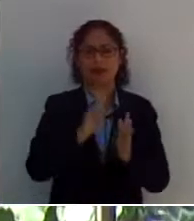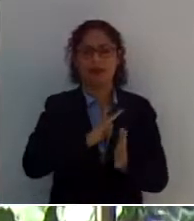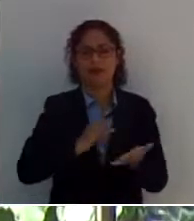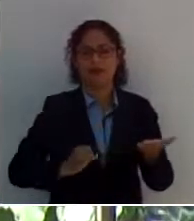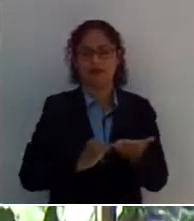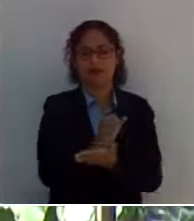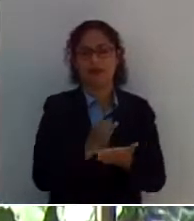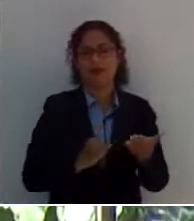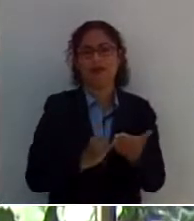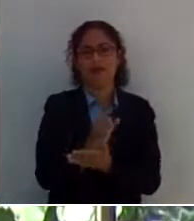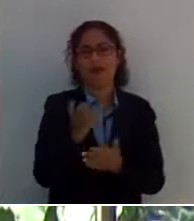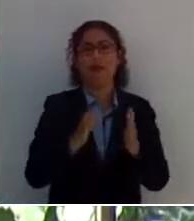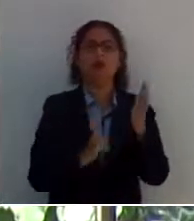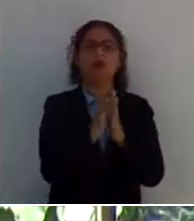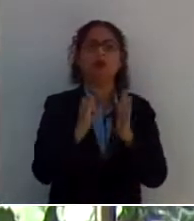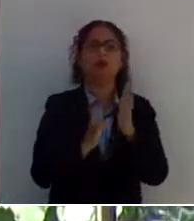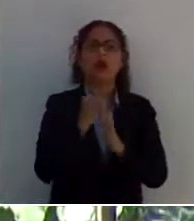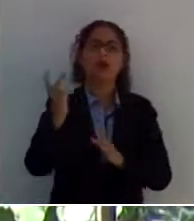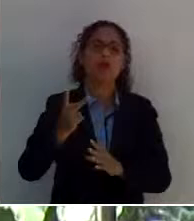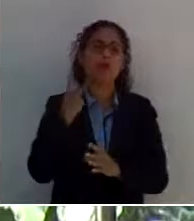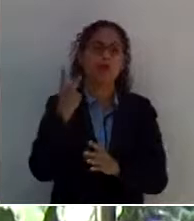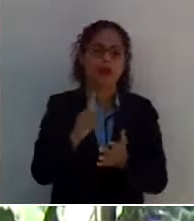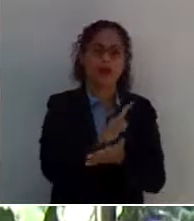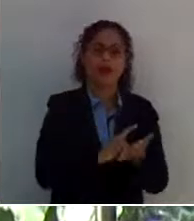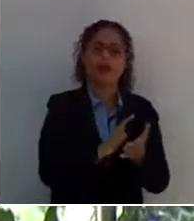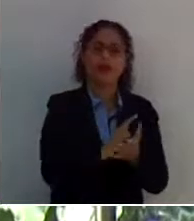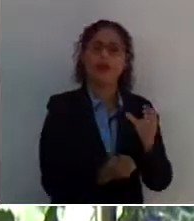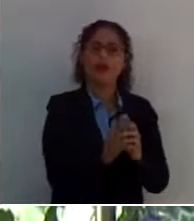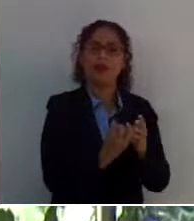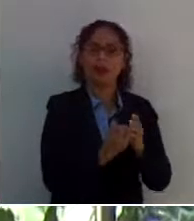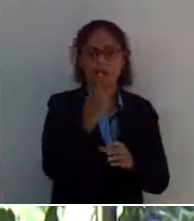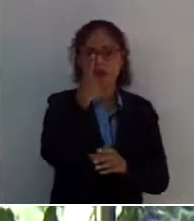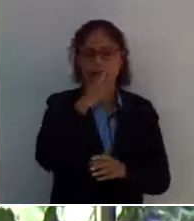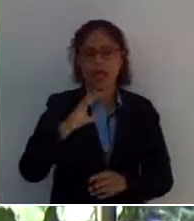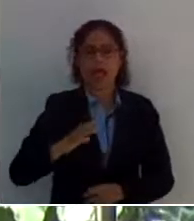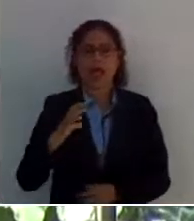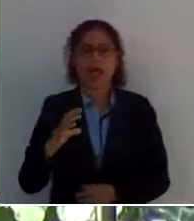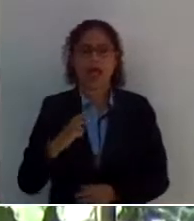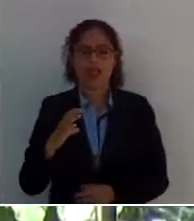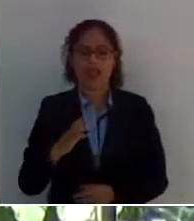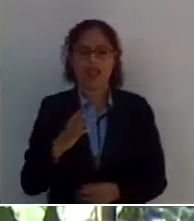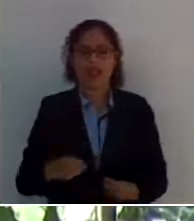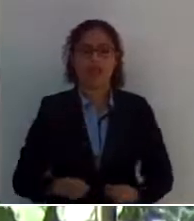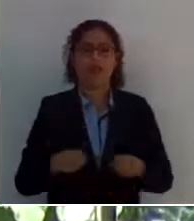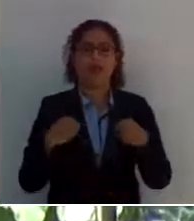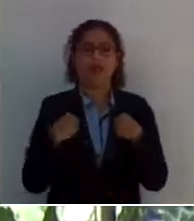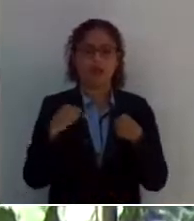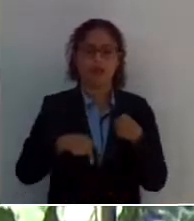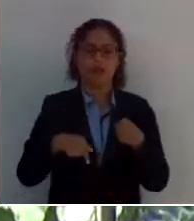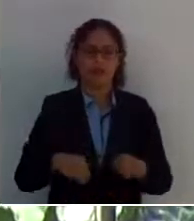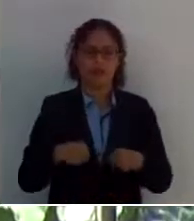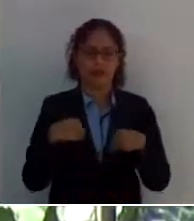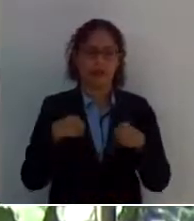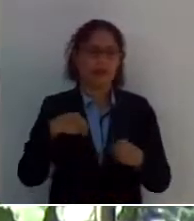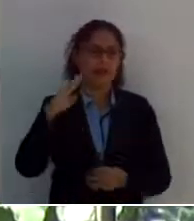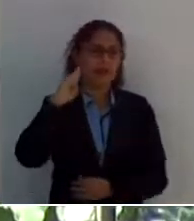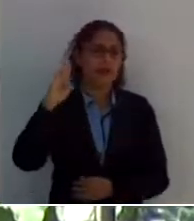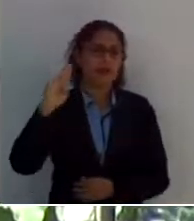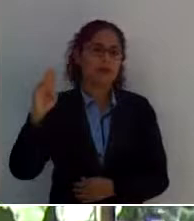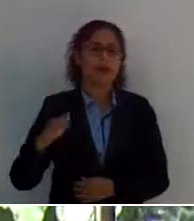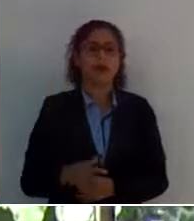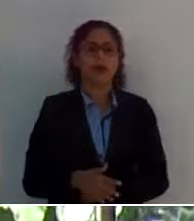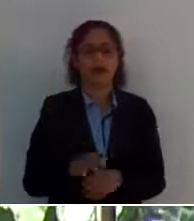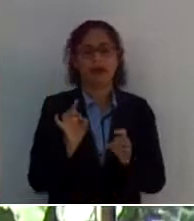decisiones y en la construcción de políticas públicas que mejoren la calidad de vida de quienes radicamos en Michoacán. A pesar